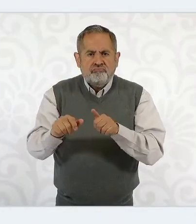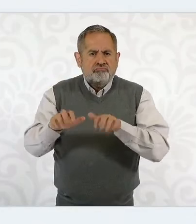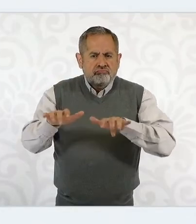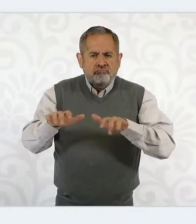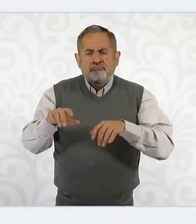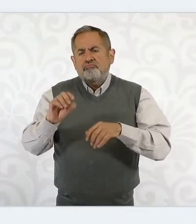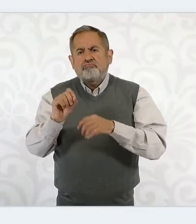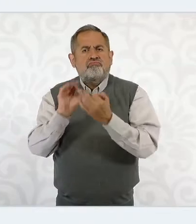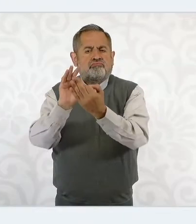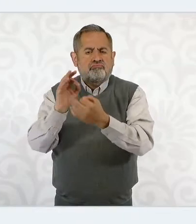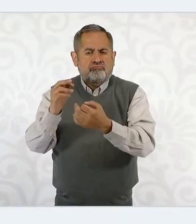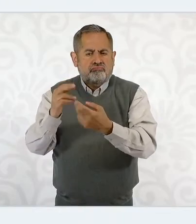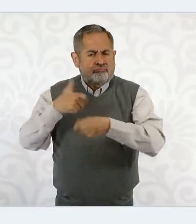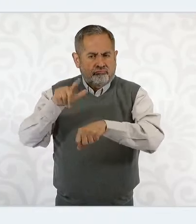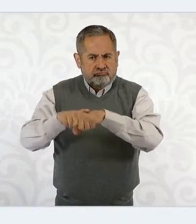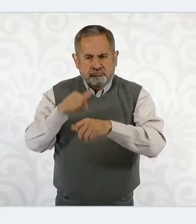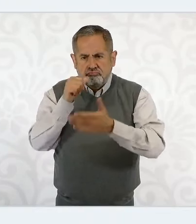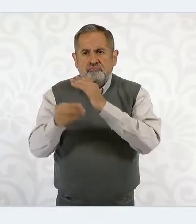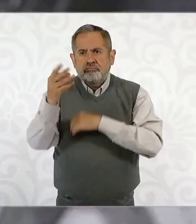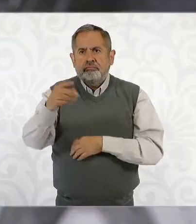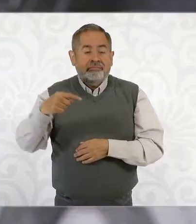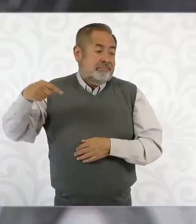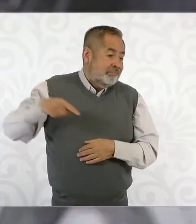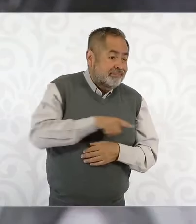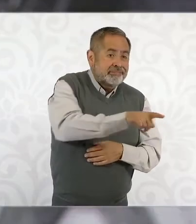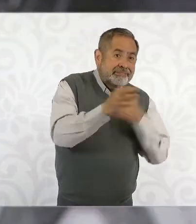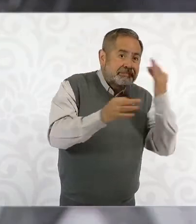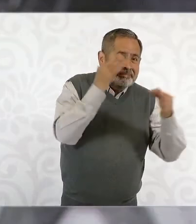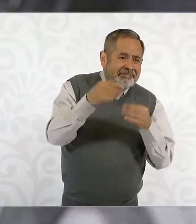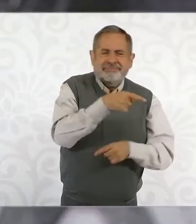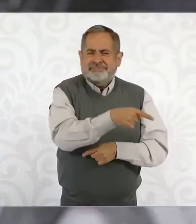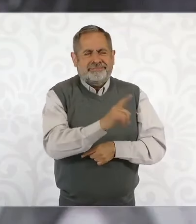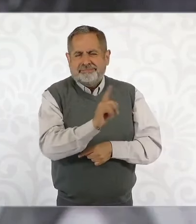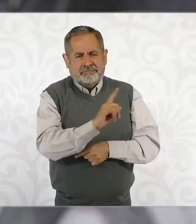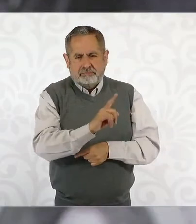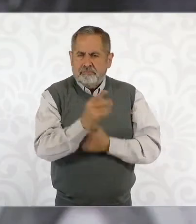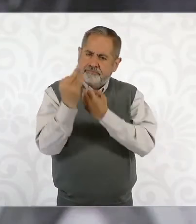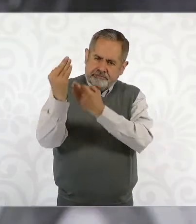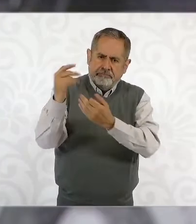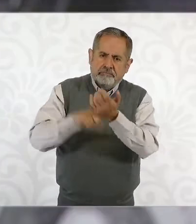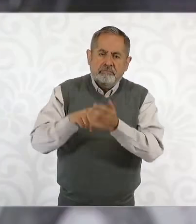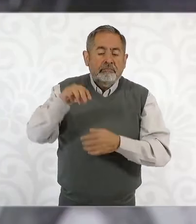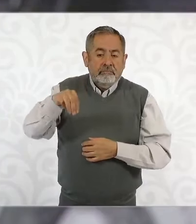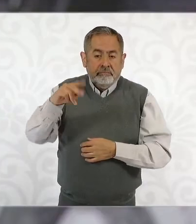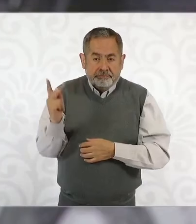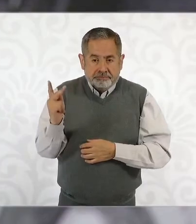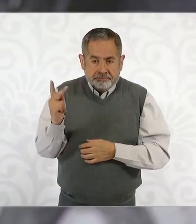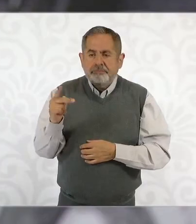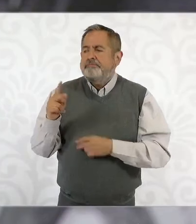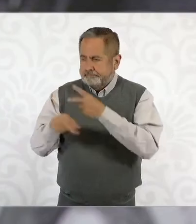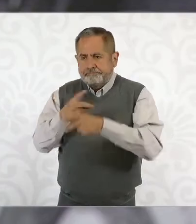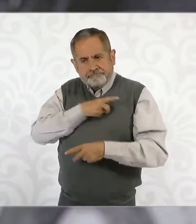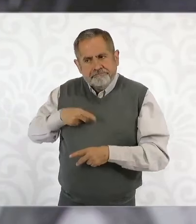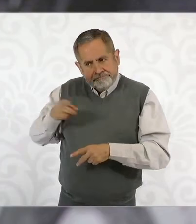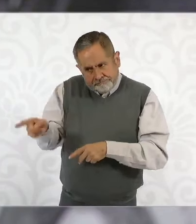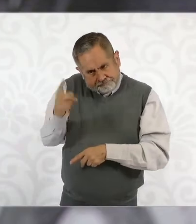comunicación, pero los medios no son Ministerio Público. Tenemos que promover que